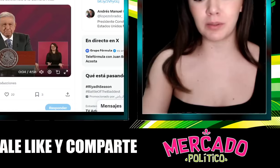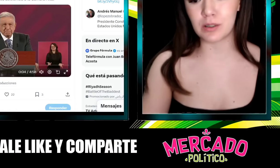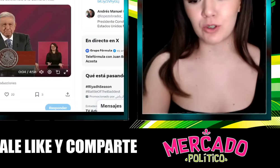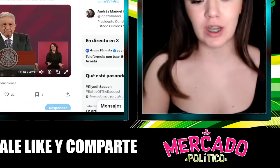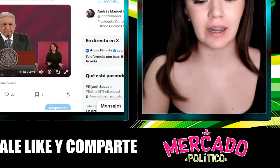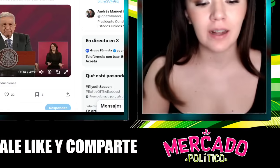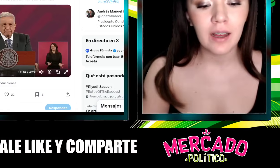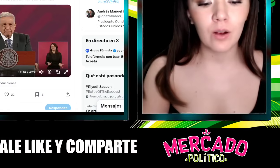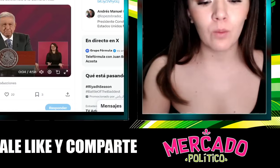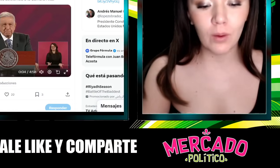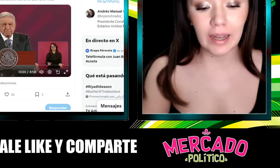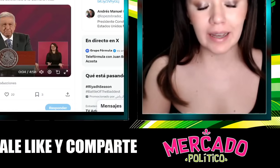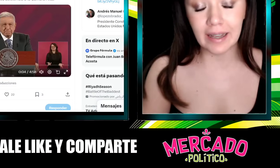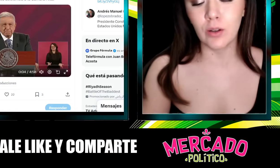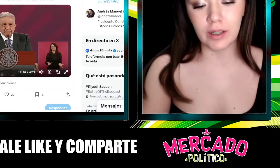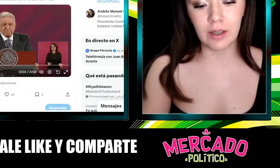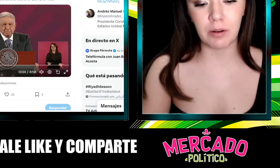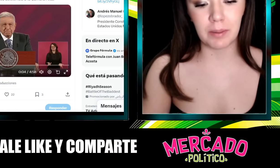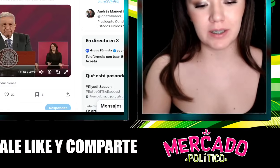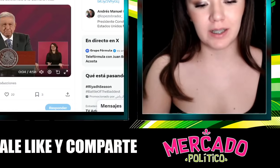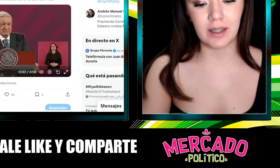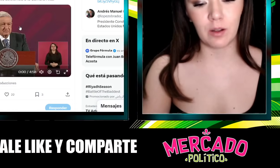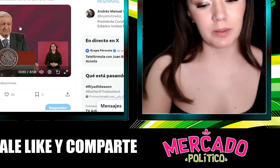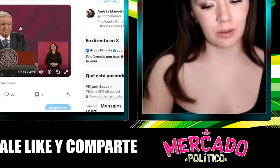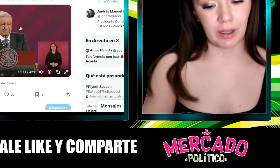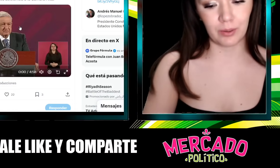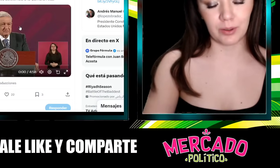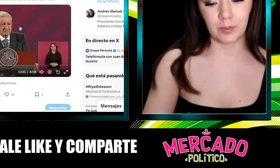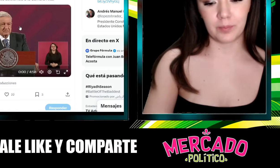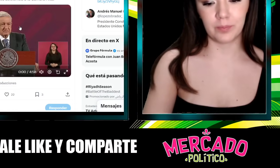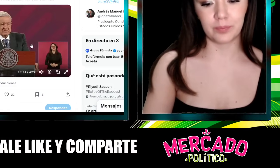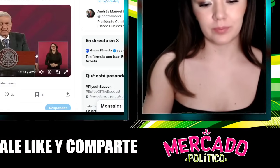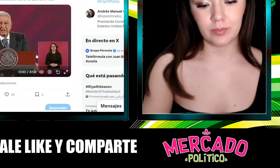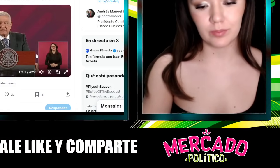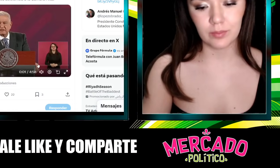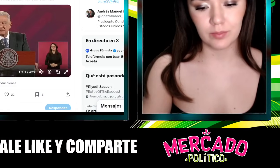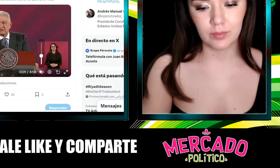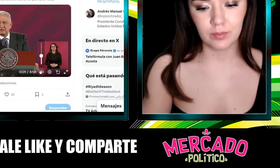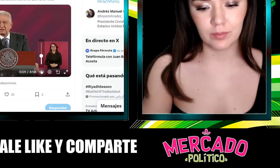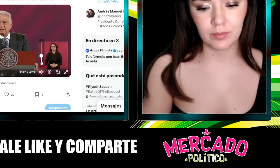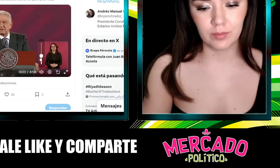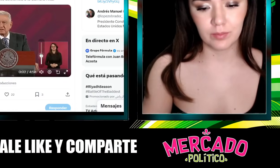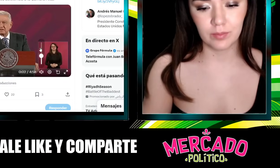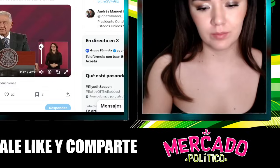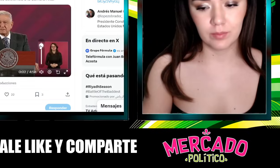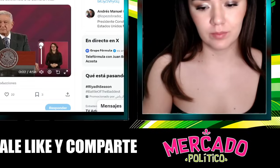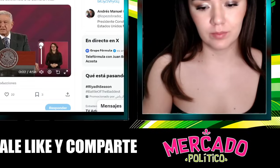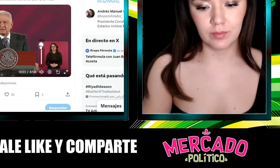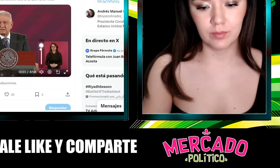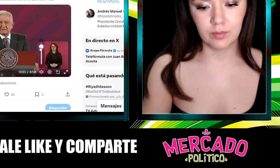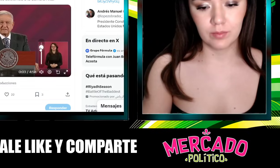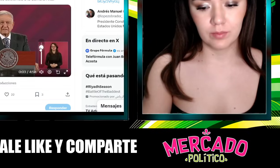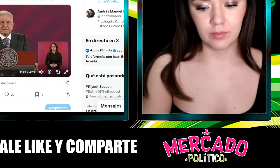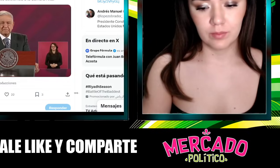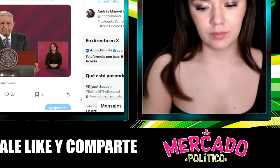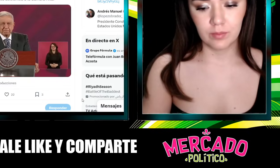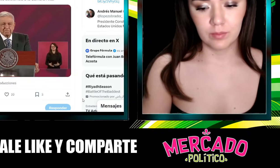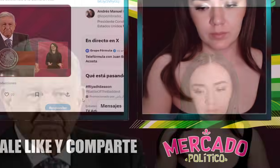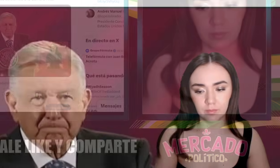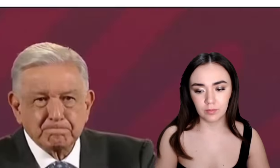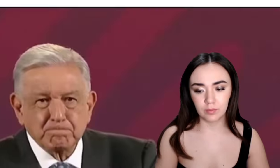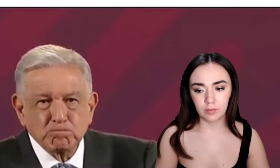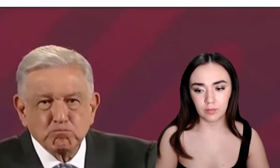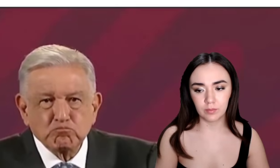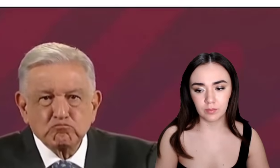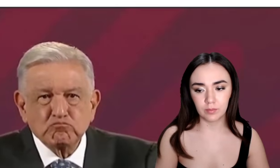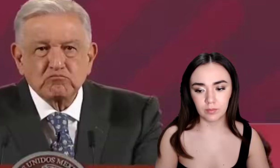Pues vamos a escuchar qué es lo que dijo el presidente López Obrador. Y que es más